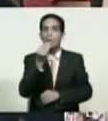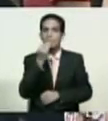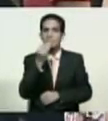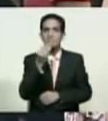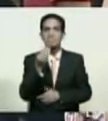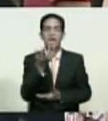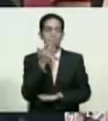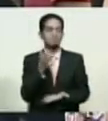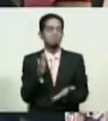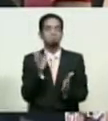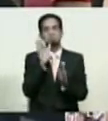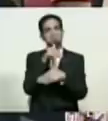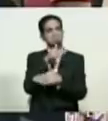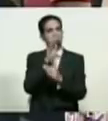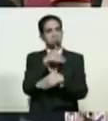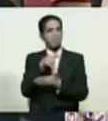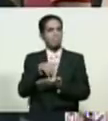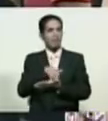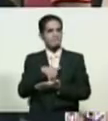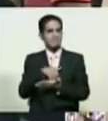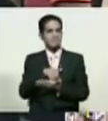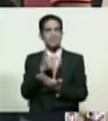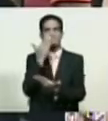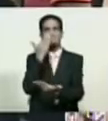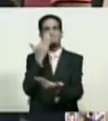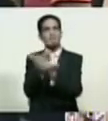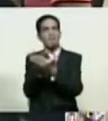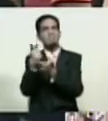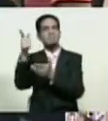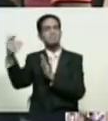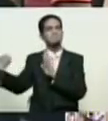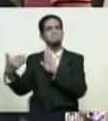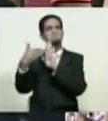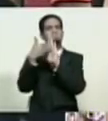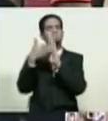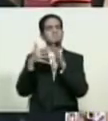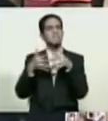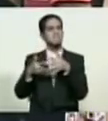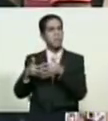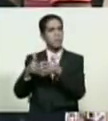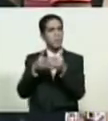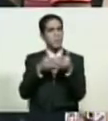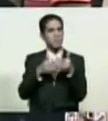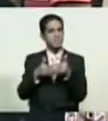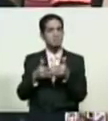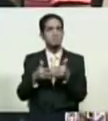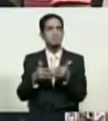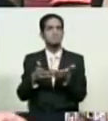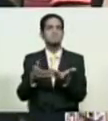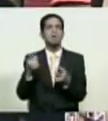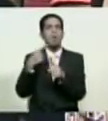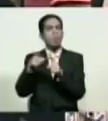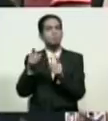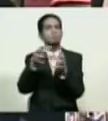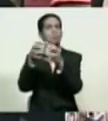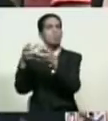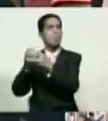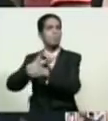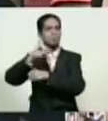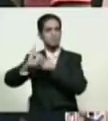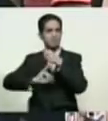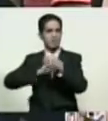no tengamos vulnerabilidades frente a los planes macabros de la guerra no convencional que desde foros internacionales y